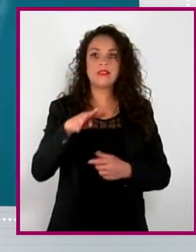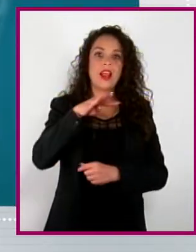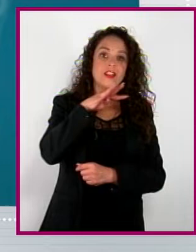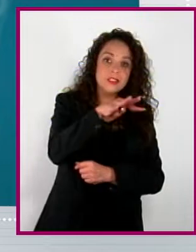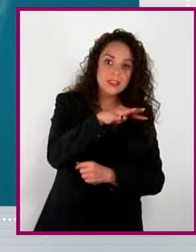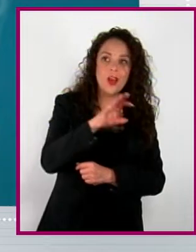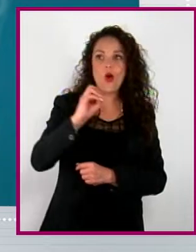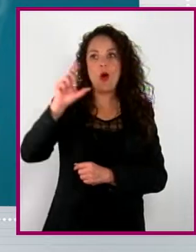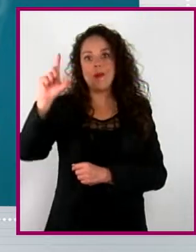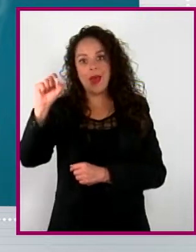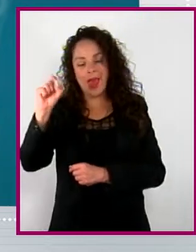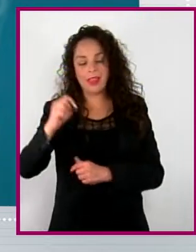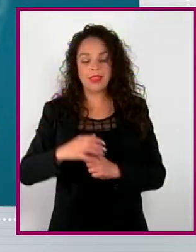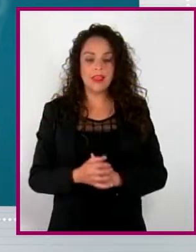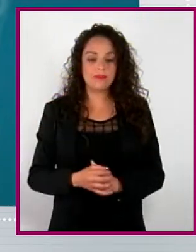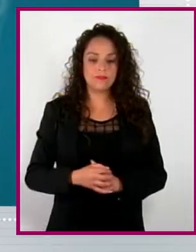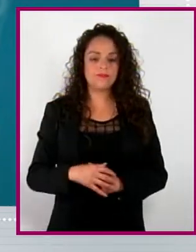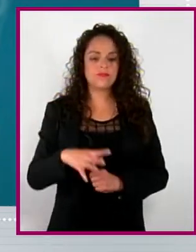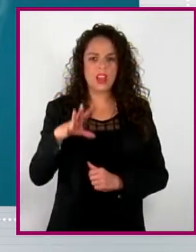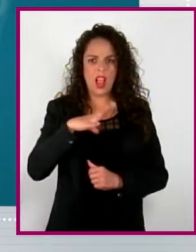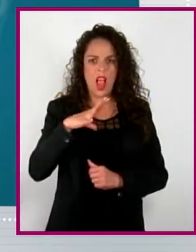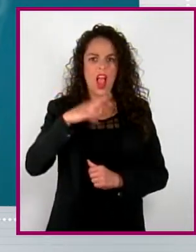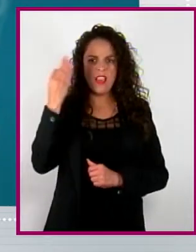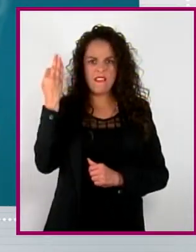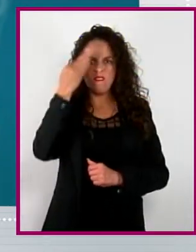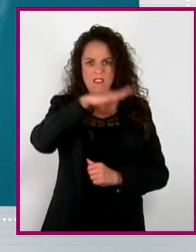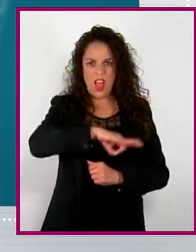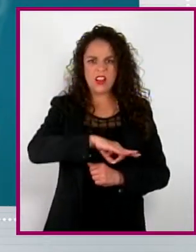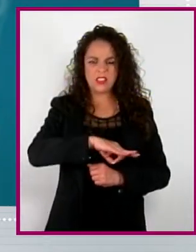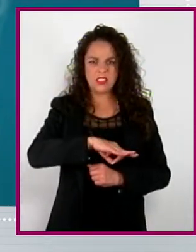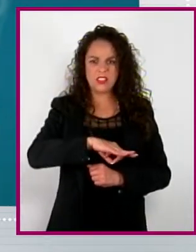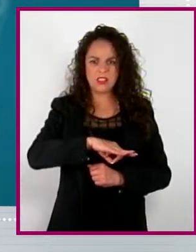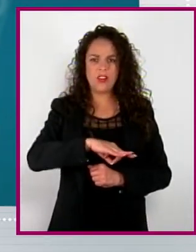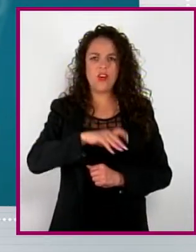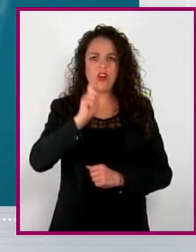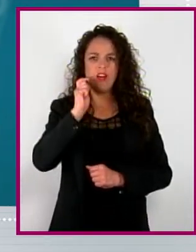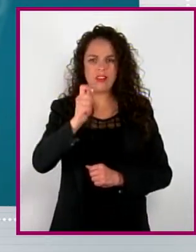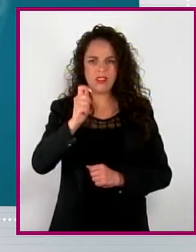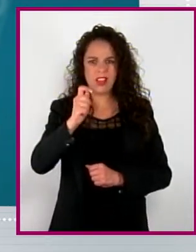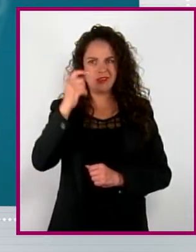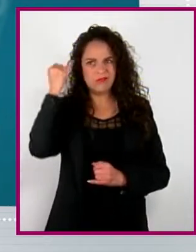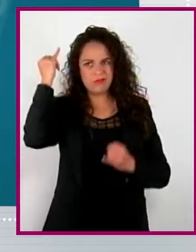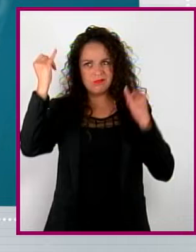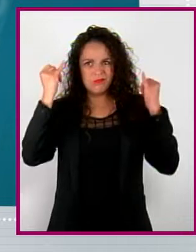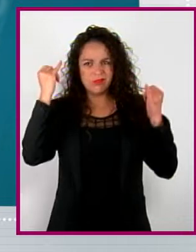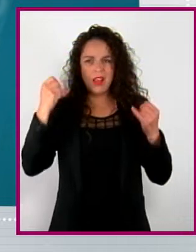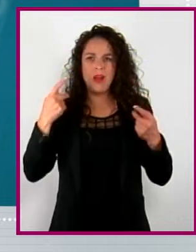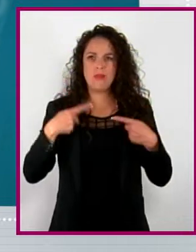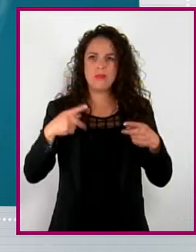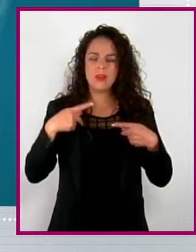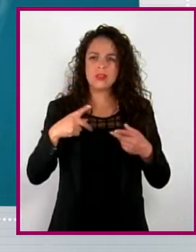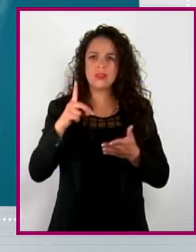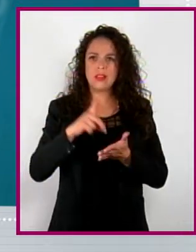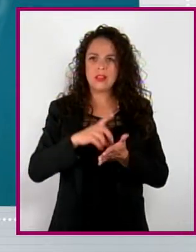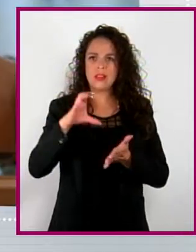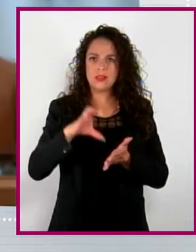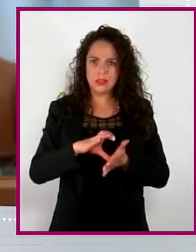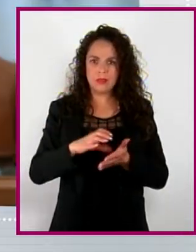20. ¿Existen falsas creencias y prejuicios acerca de la sexualidad en jóvenes con discapacidad? ¿Cuáles